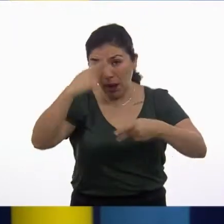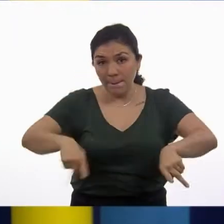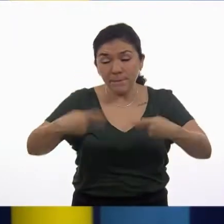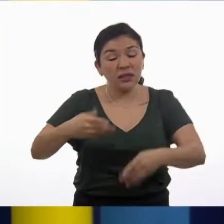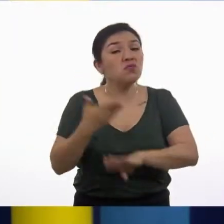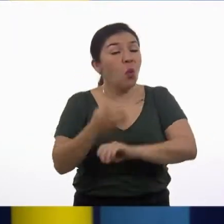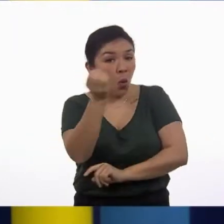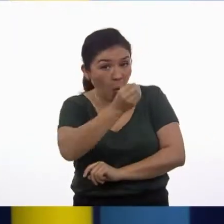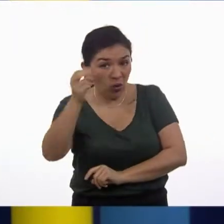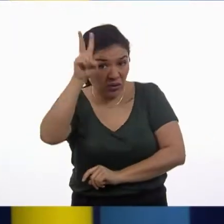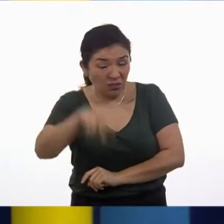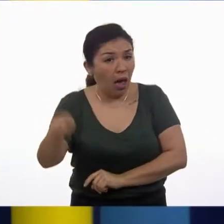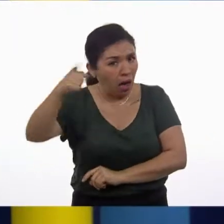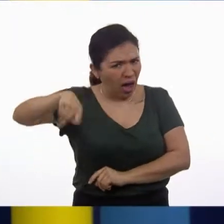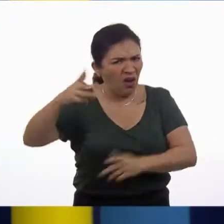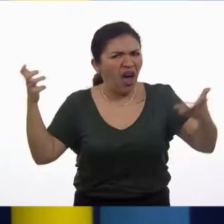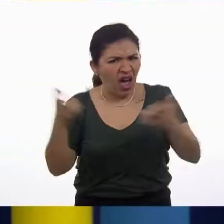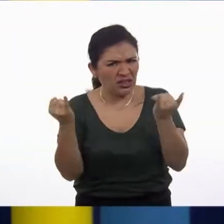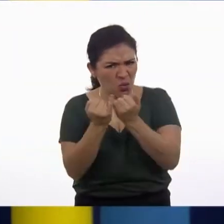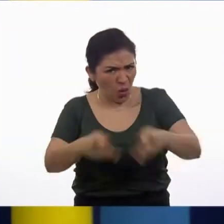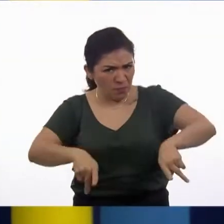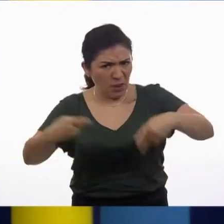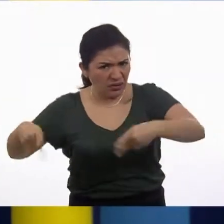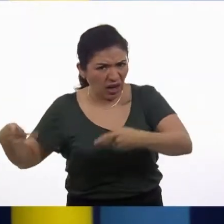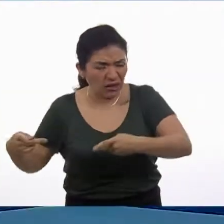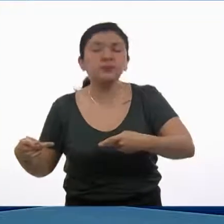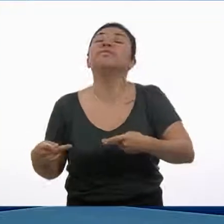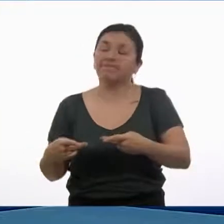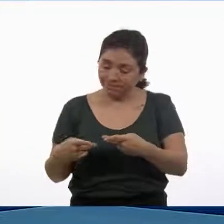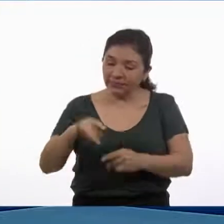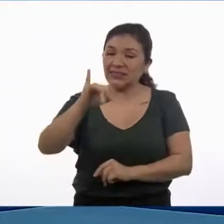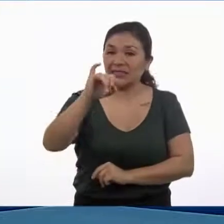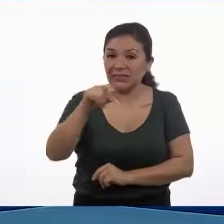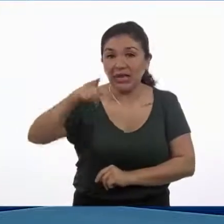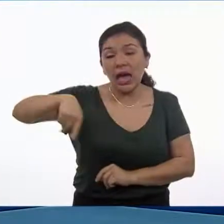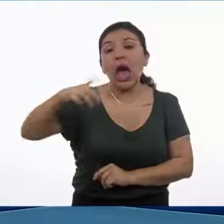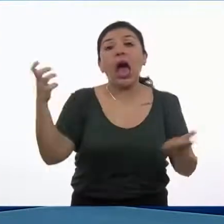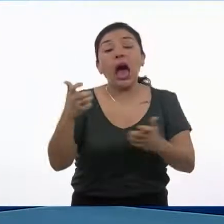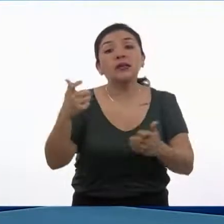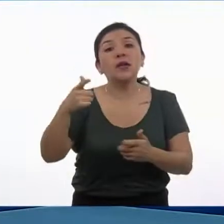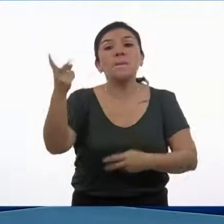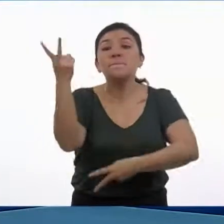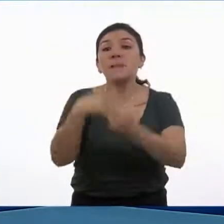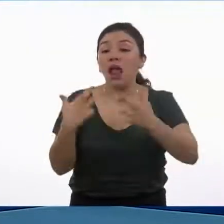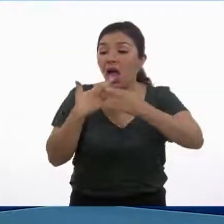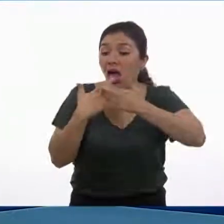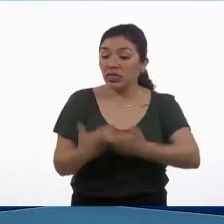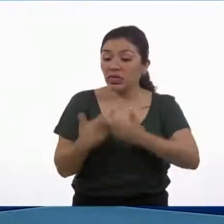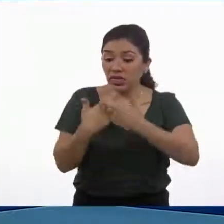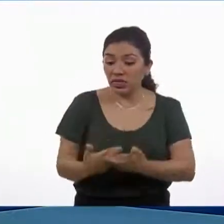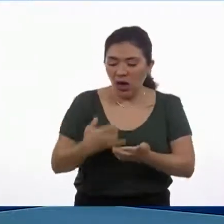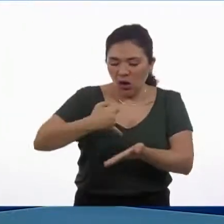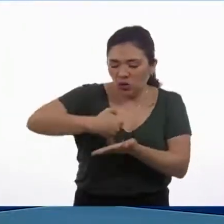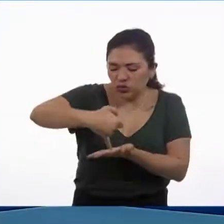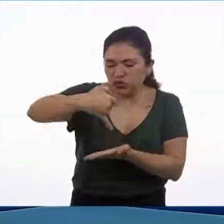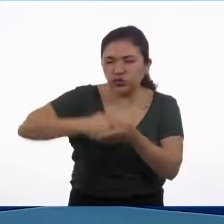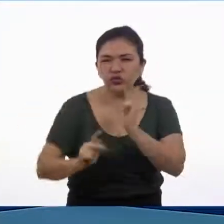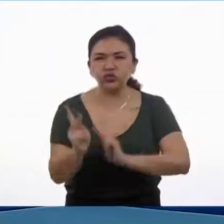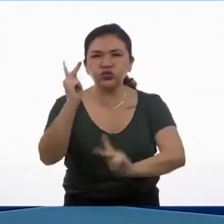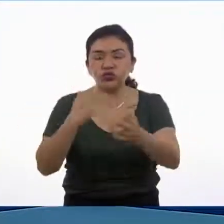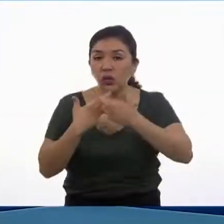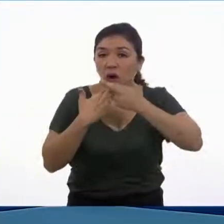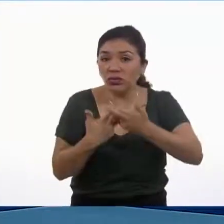Bueno, ¿y entonces ellos también se dedicaban al comercio? Claro, recuerda que con el excedente de la producción agrícola y